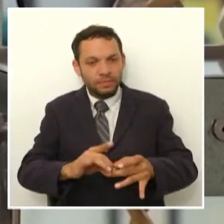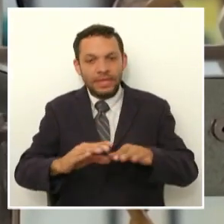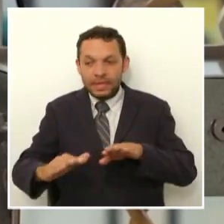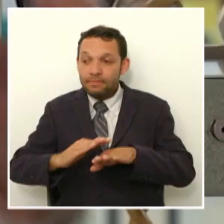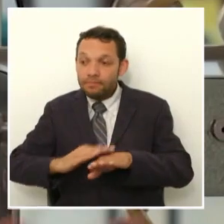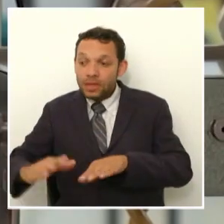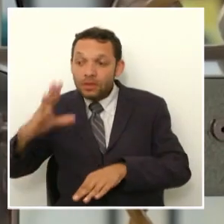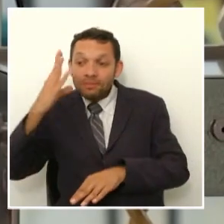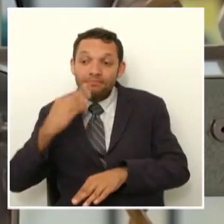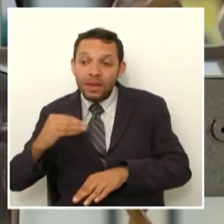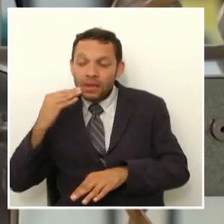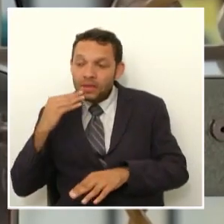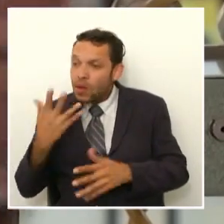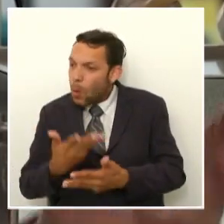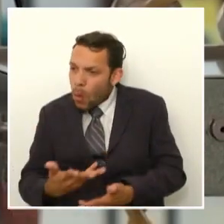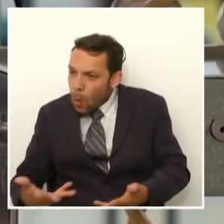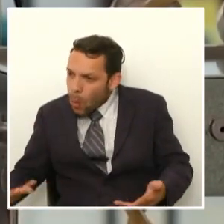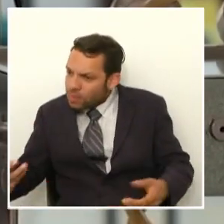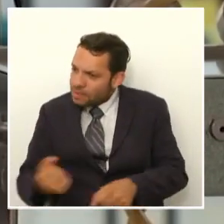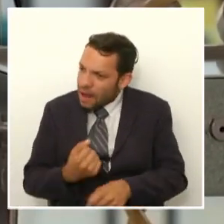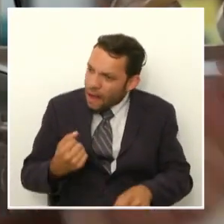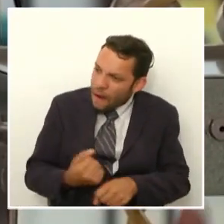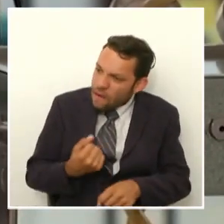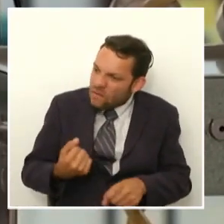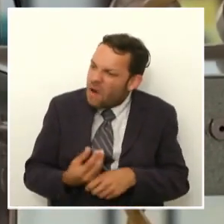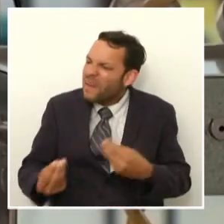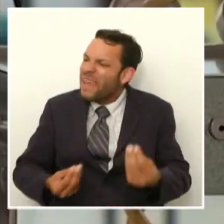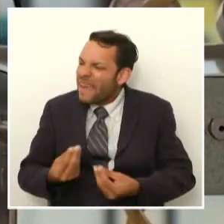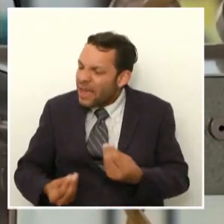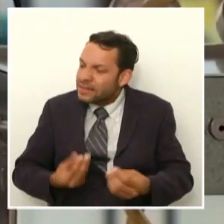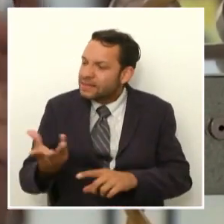cuenten otras cosas que hacen: pintura,